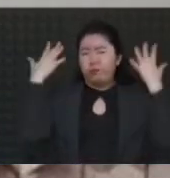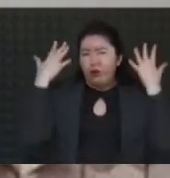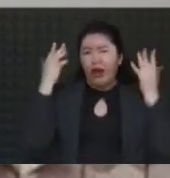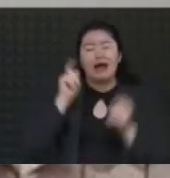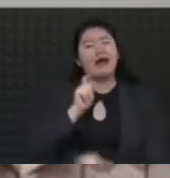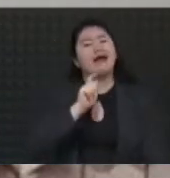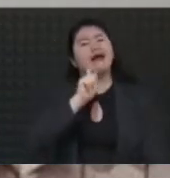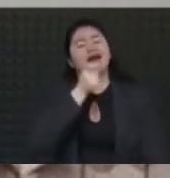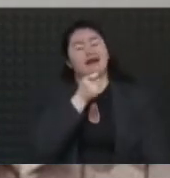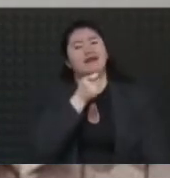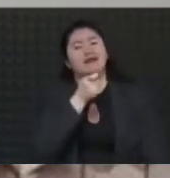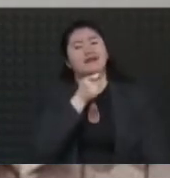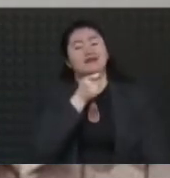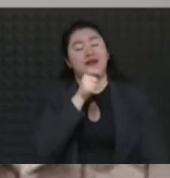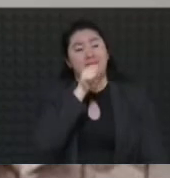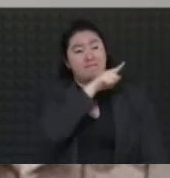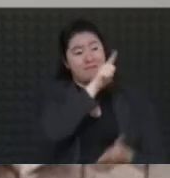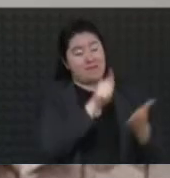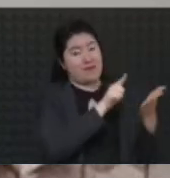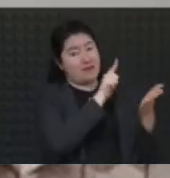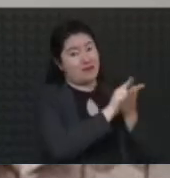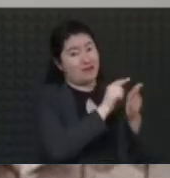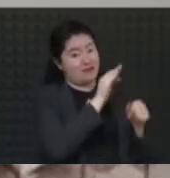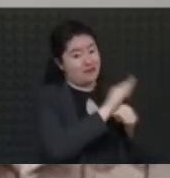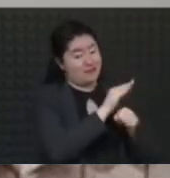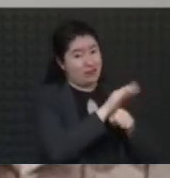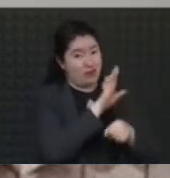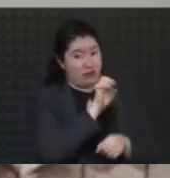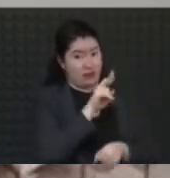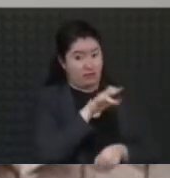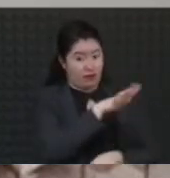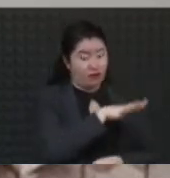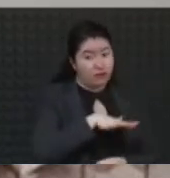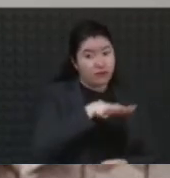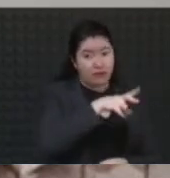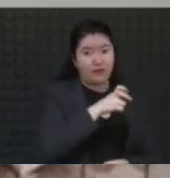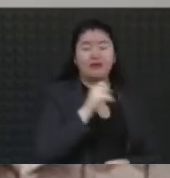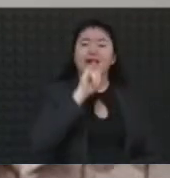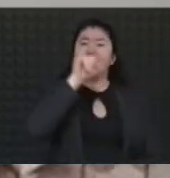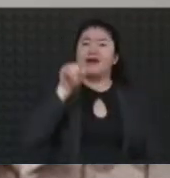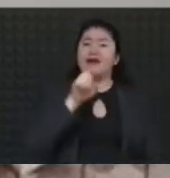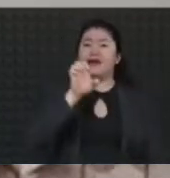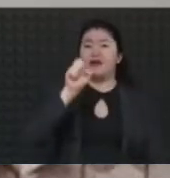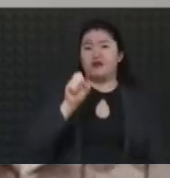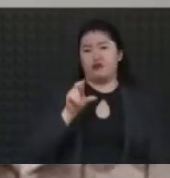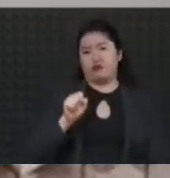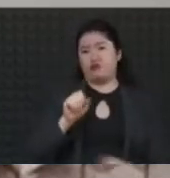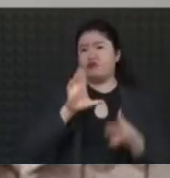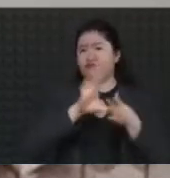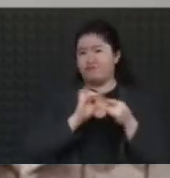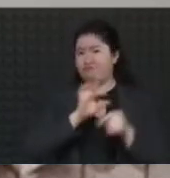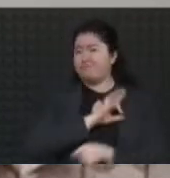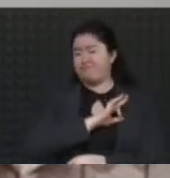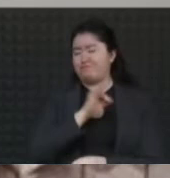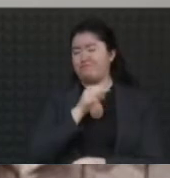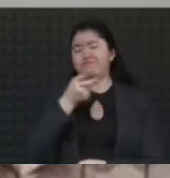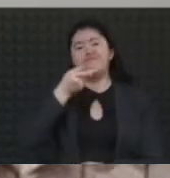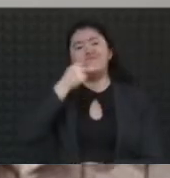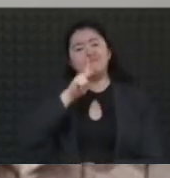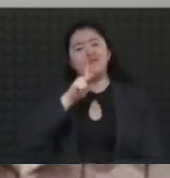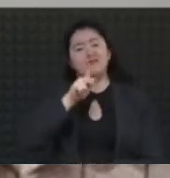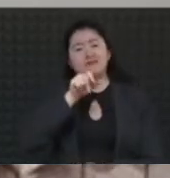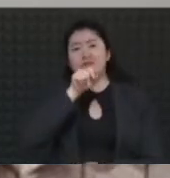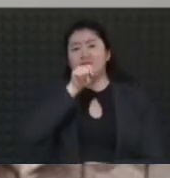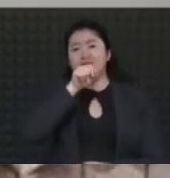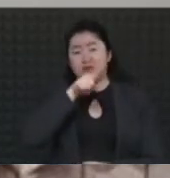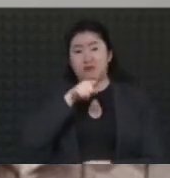basada la Ley de Protección Civil y las distintas normas. Jesús lo puede explicar con más detalle, pero no sobrepasó